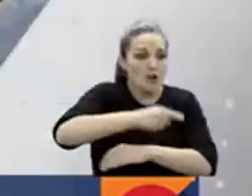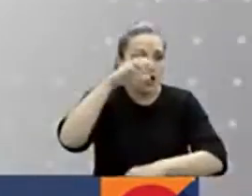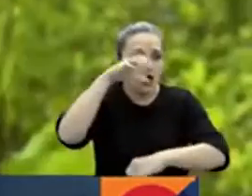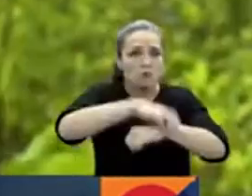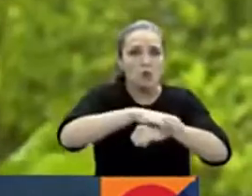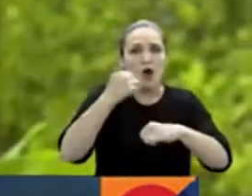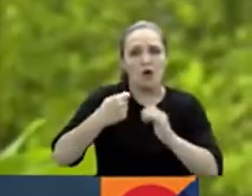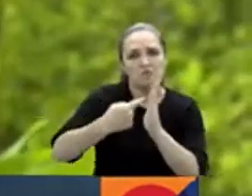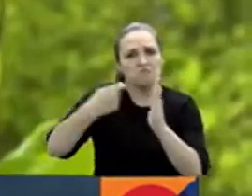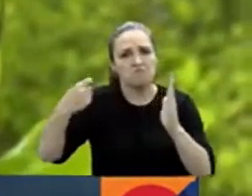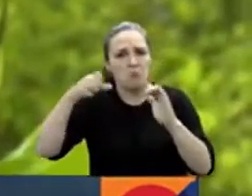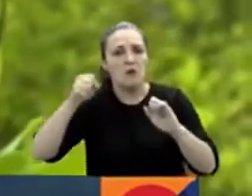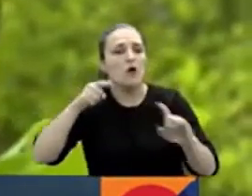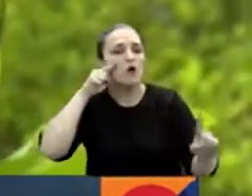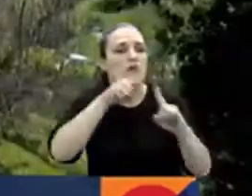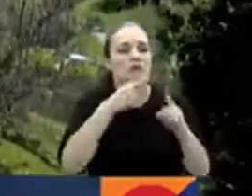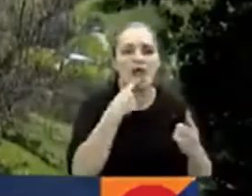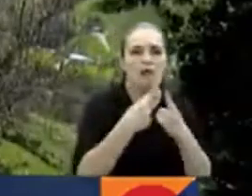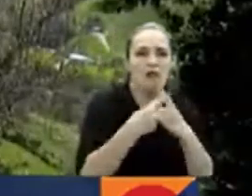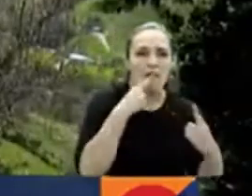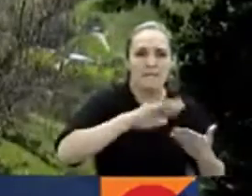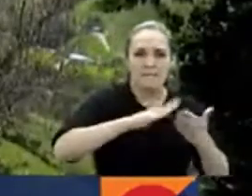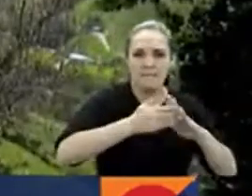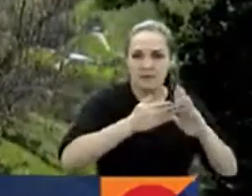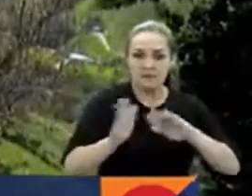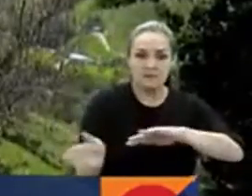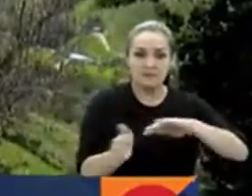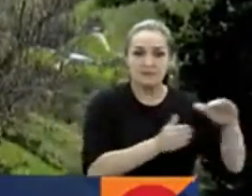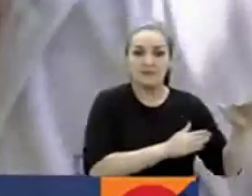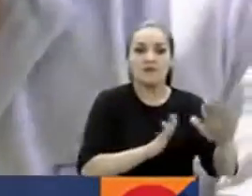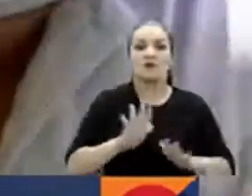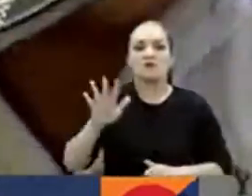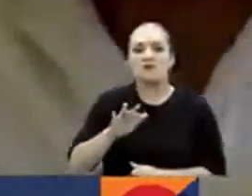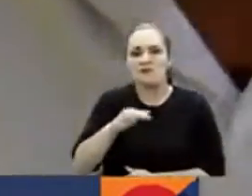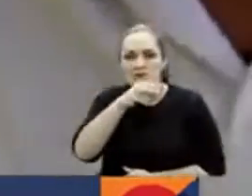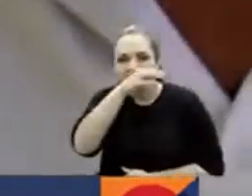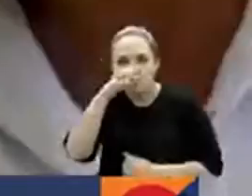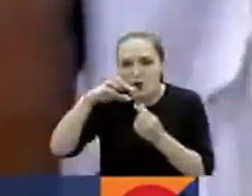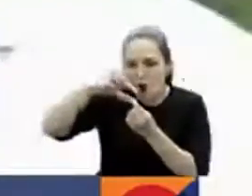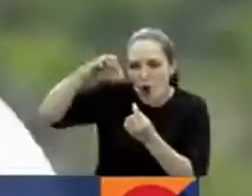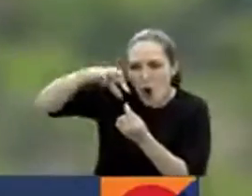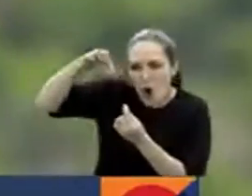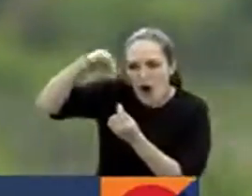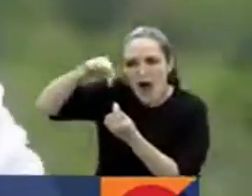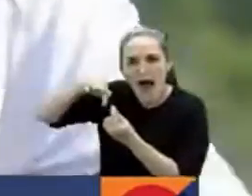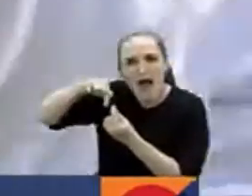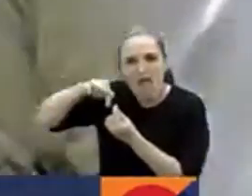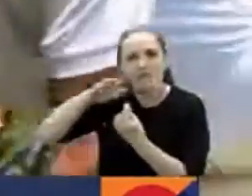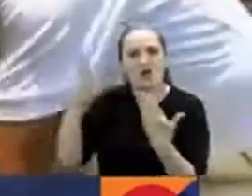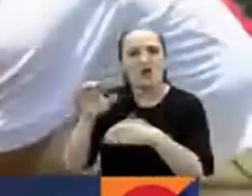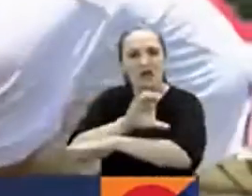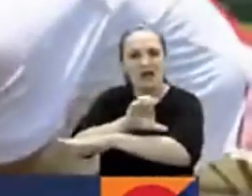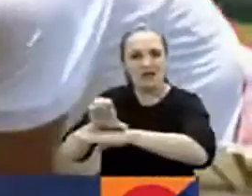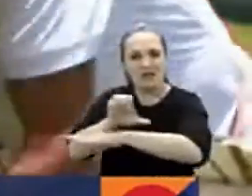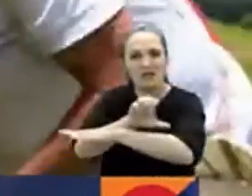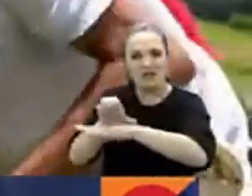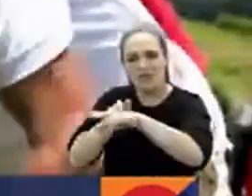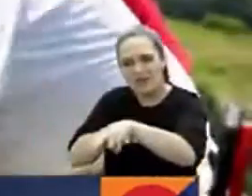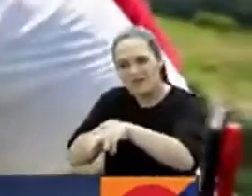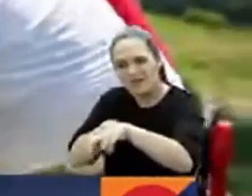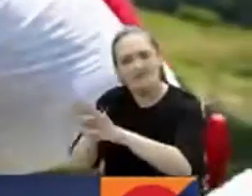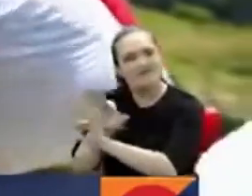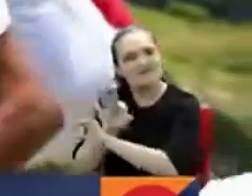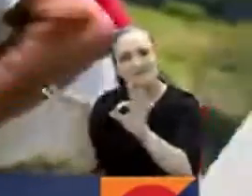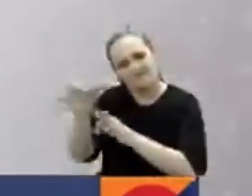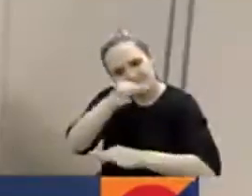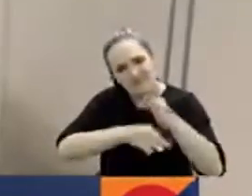total. Cocaleros del Catatumbo quieren dejar los cultivos ilícitos y dedicarse al café. Crónica